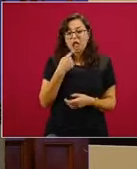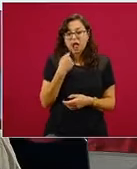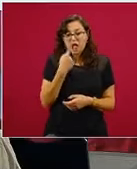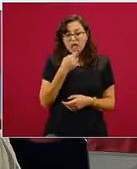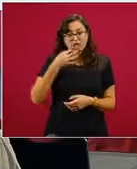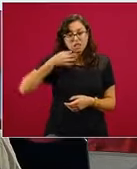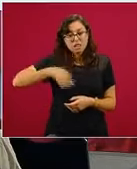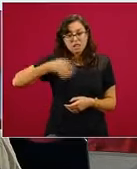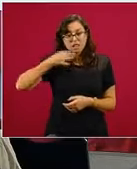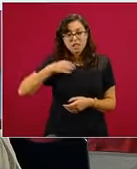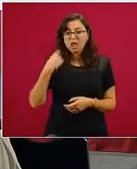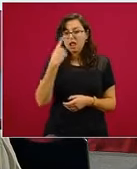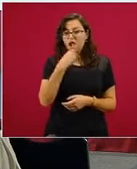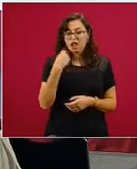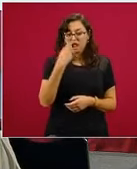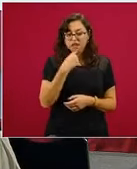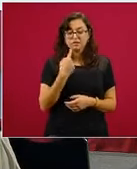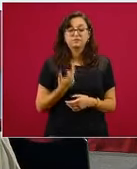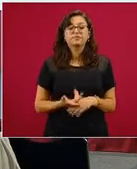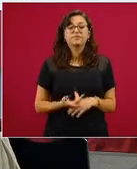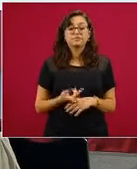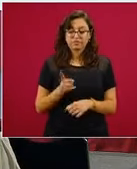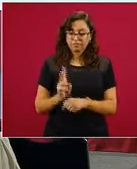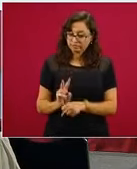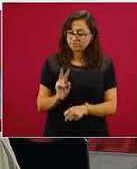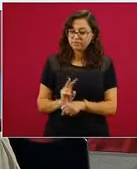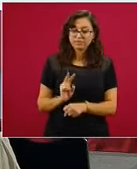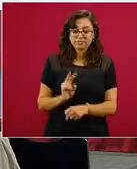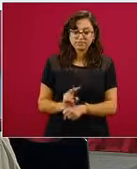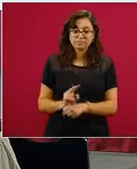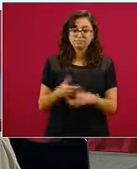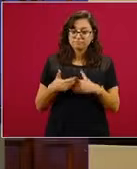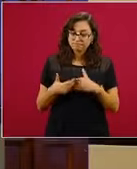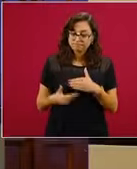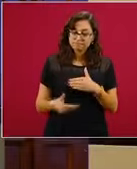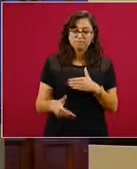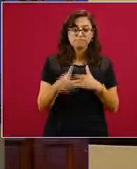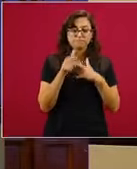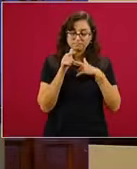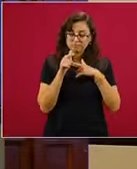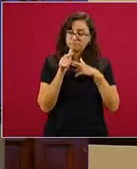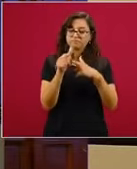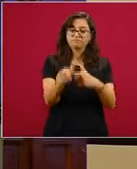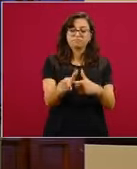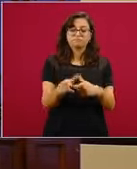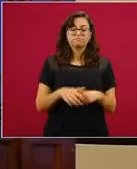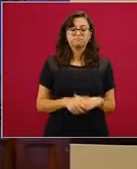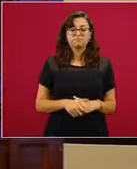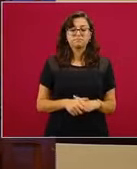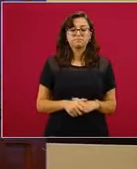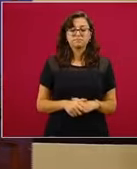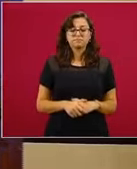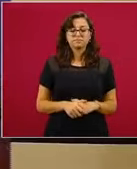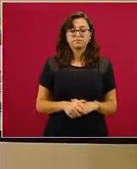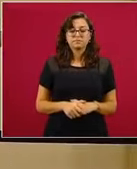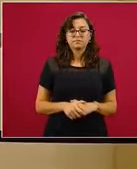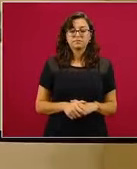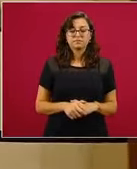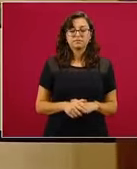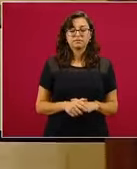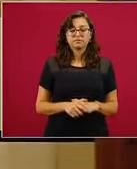ningún problema. Eso sí, en seguimiento, no en diagnóstico. Vamos a estudiar esta